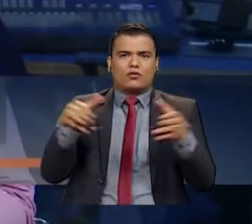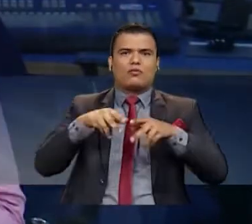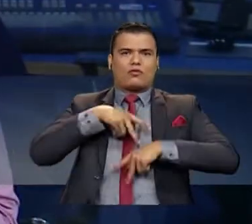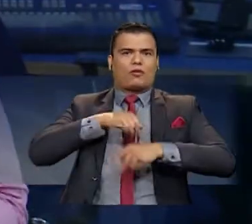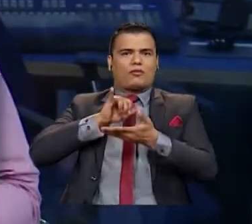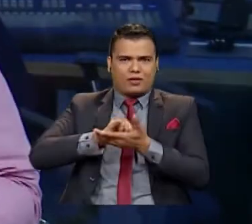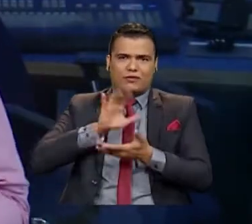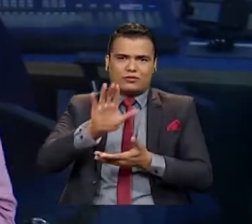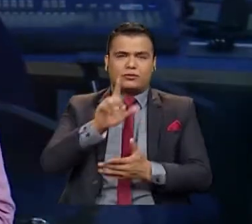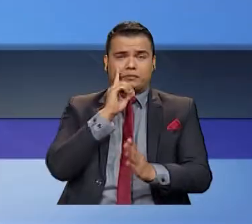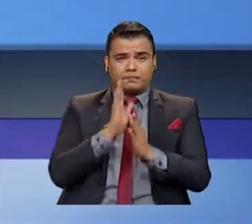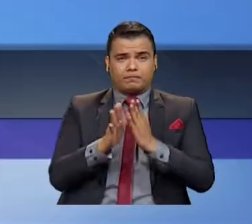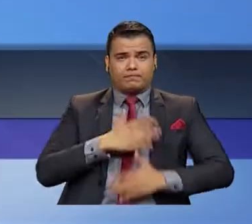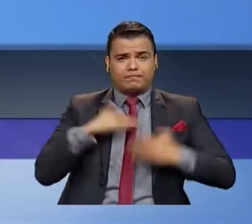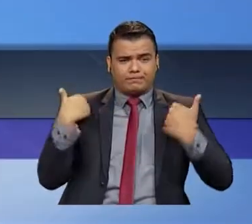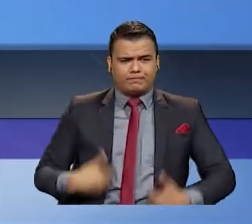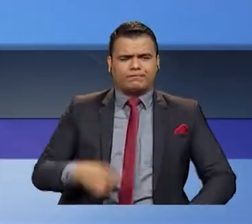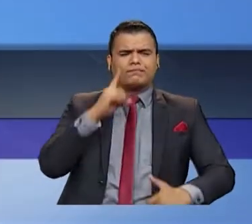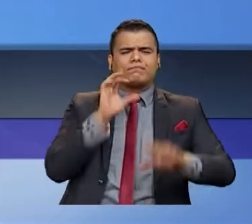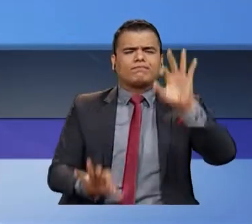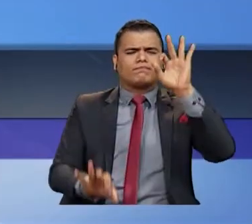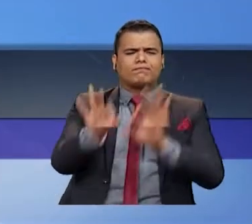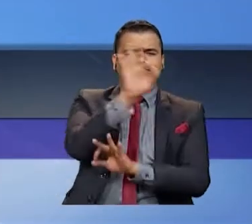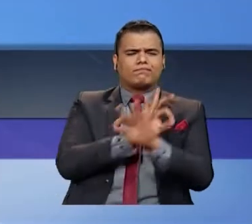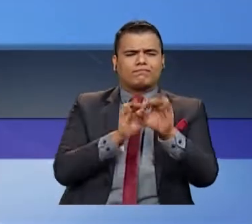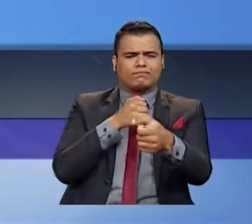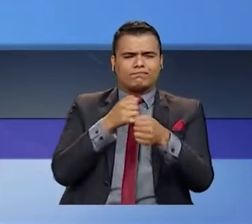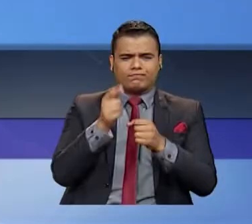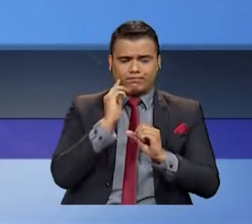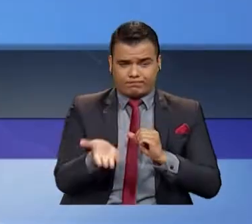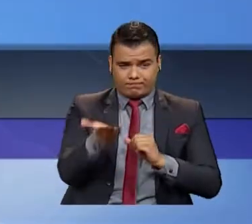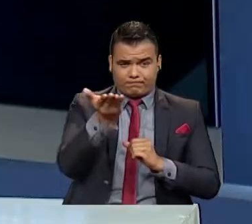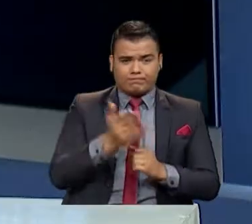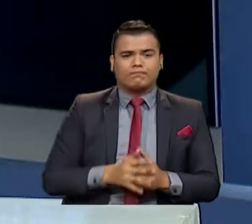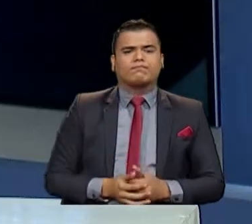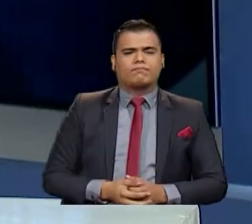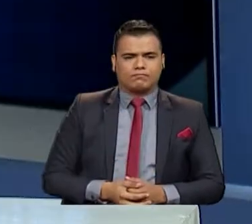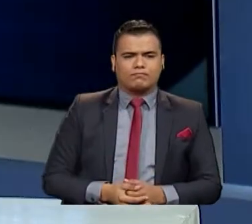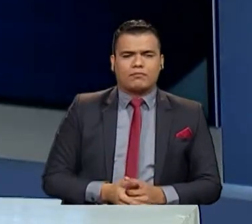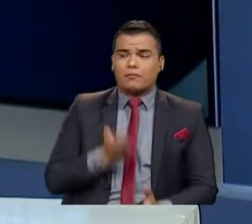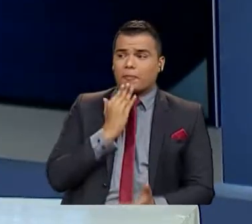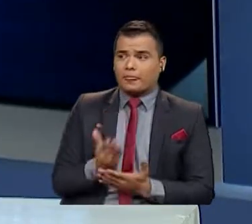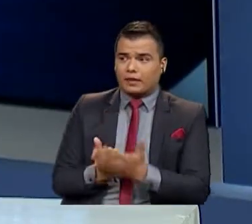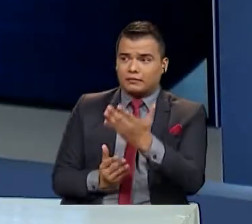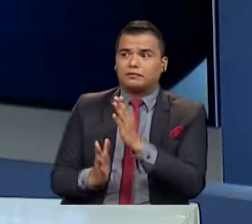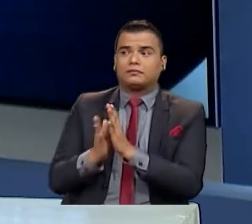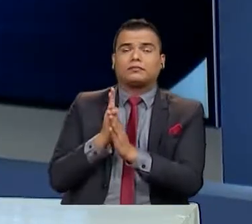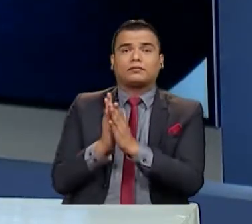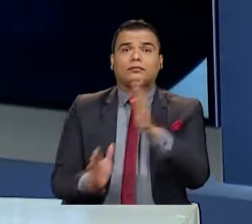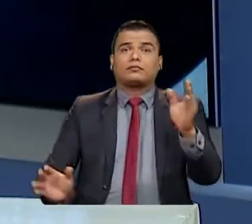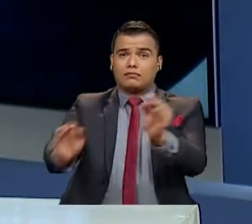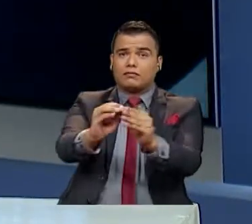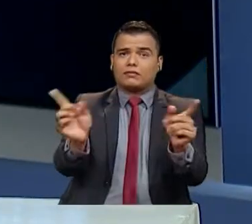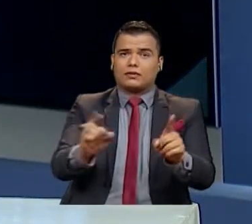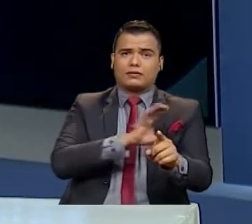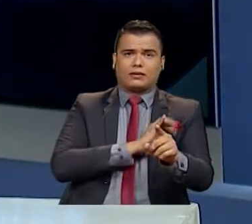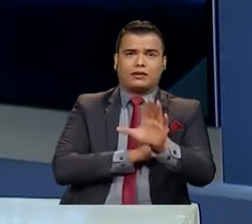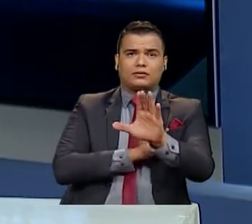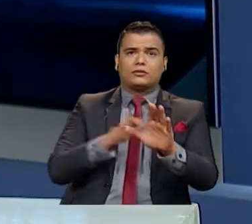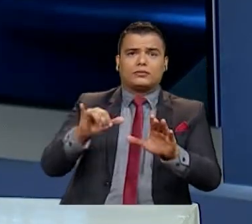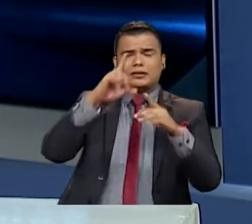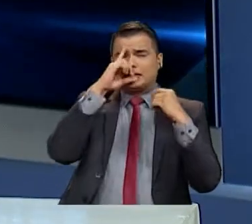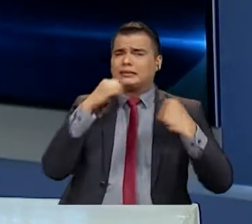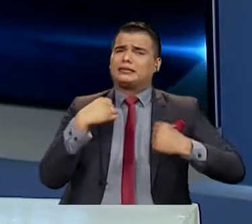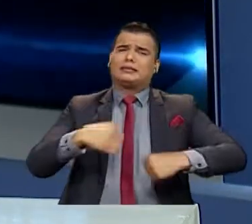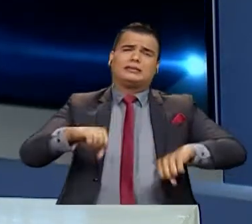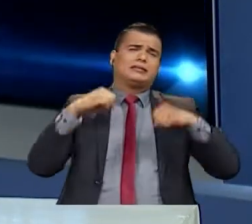Información a esta hora, Gustavo Andrés González, Telepacífico Noticias, más cerca de la región. Muchas gracias, Gustavo. Mientras tanto, en Cali crece el